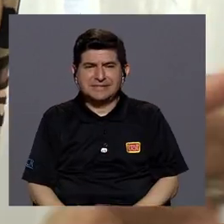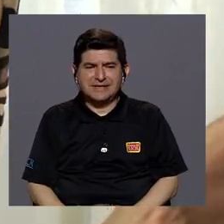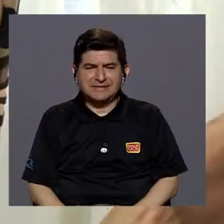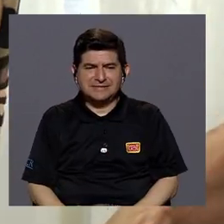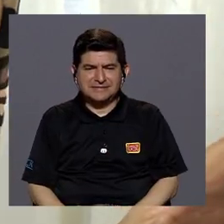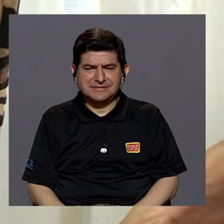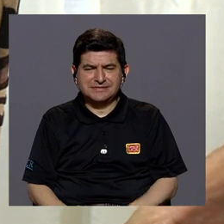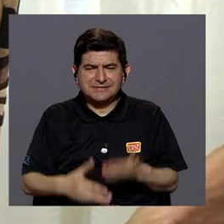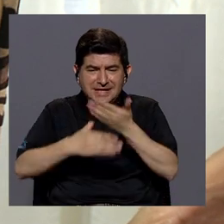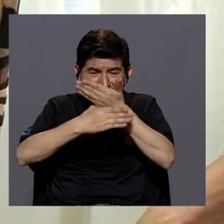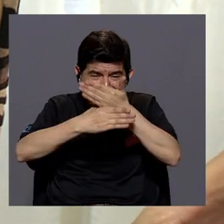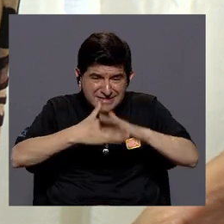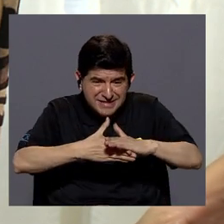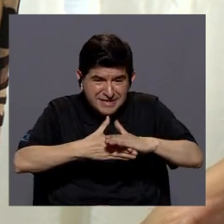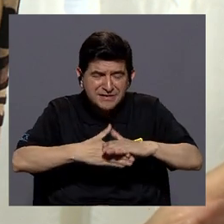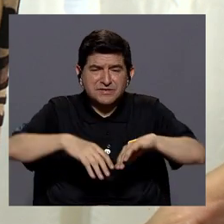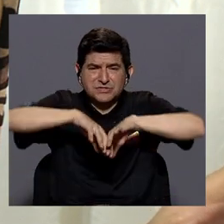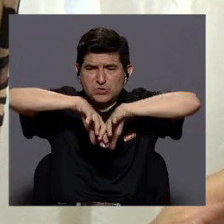segregación